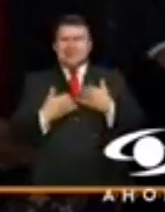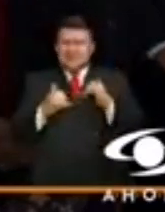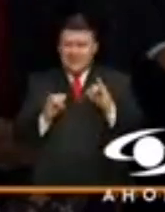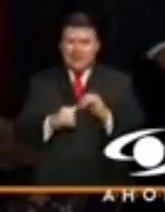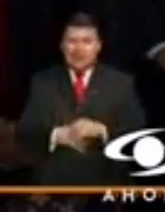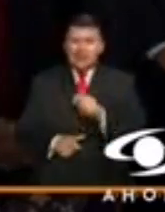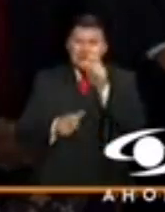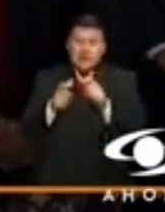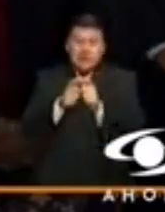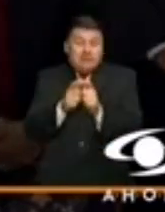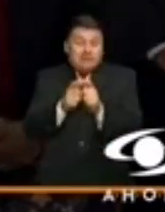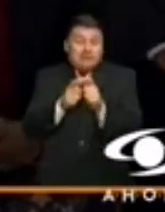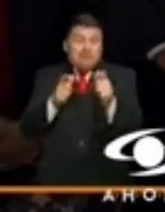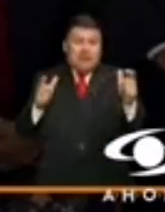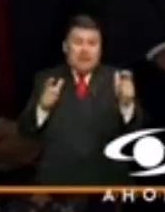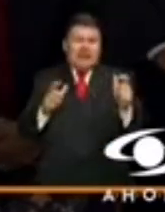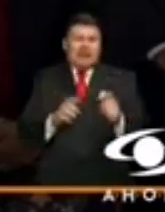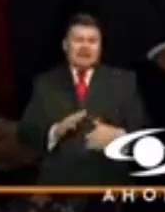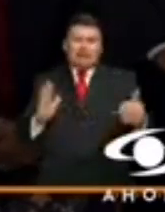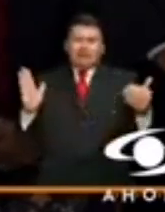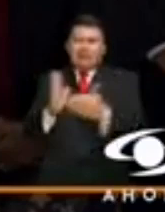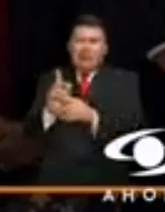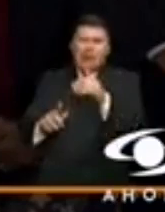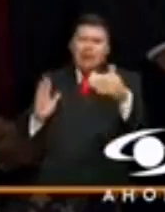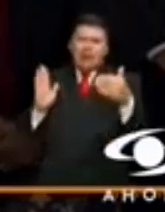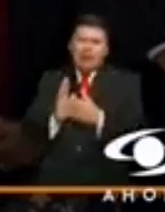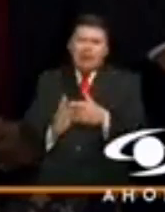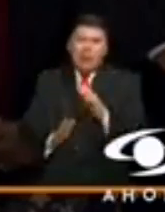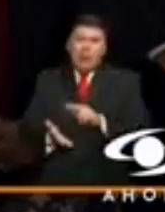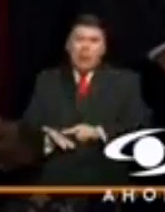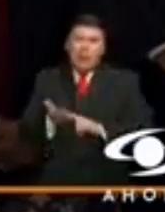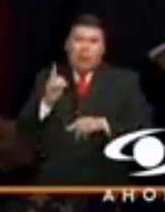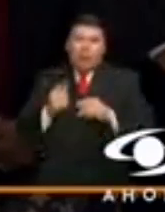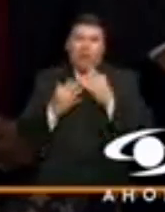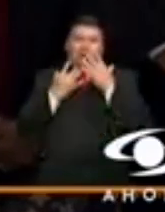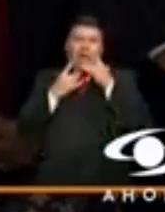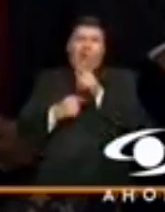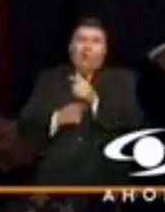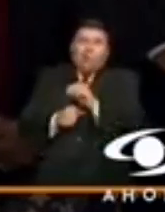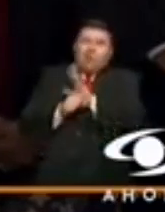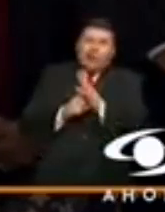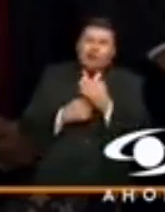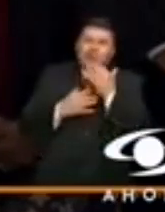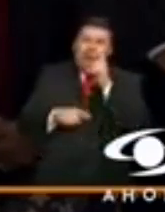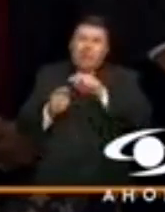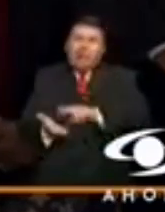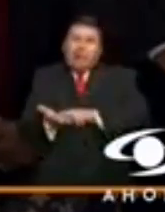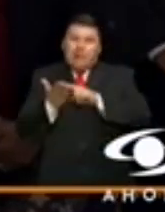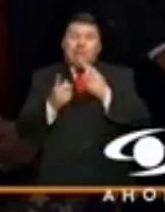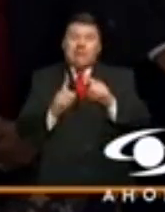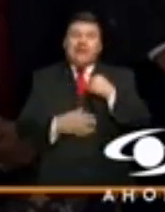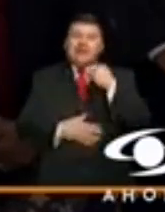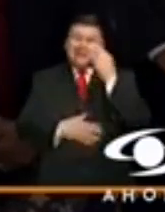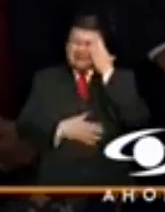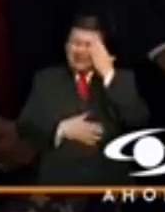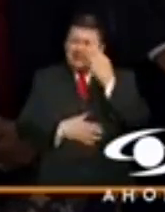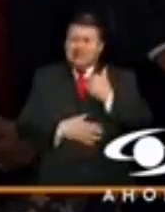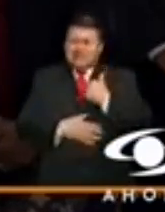de personas que son atacados por el coronavirus se mejoran, pero sabemos que es nuestro